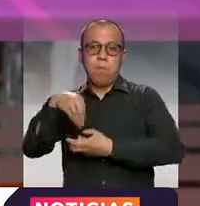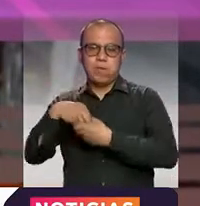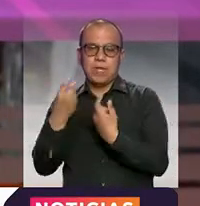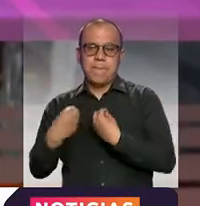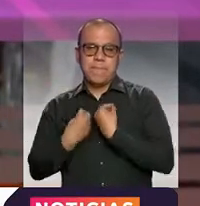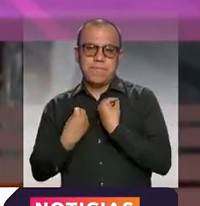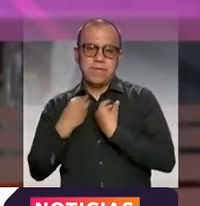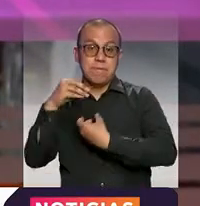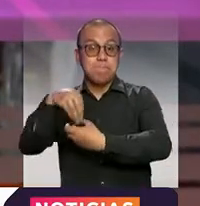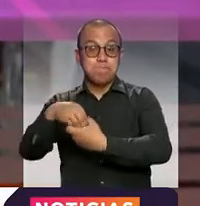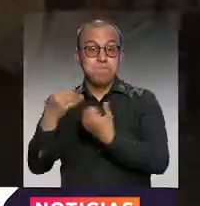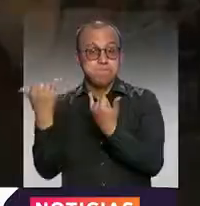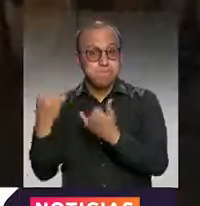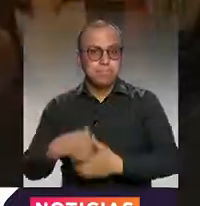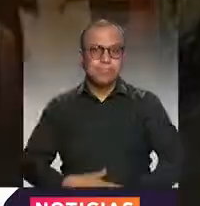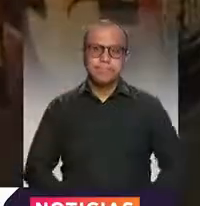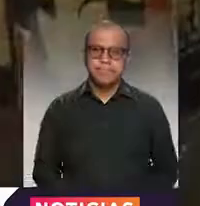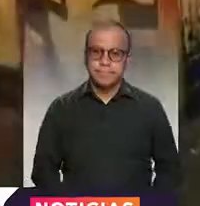en este lugar.